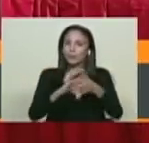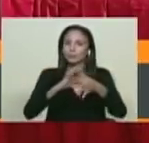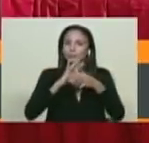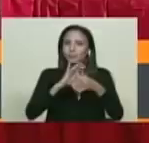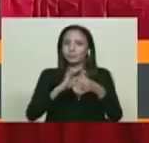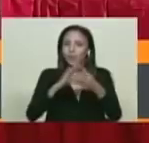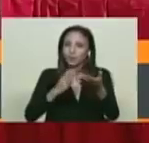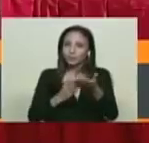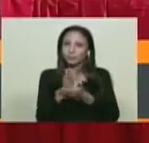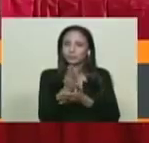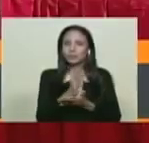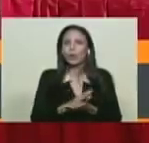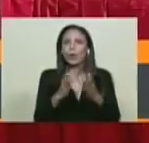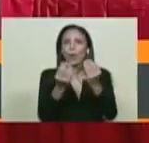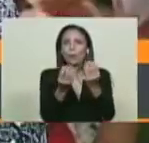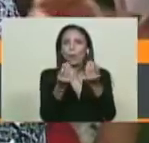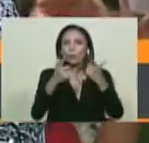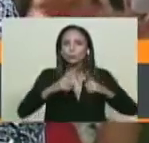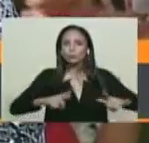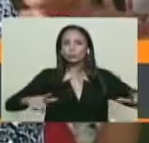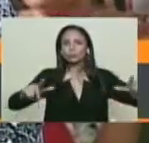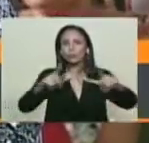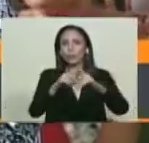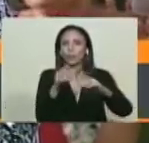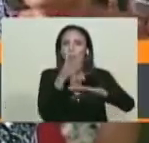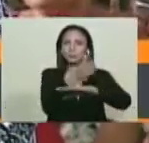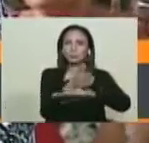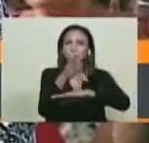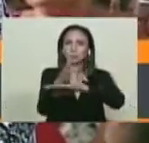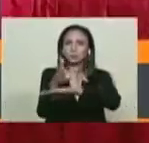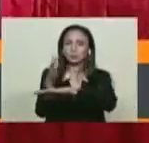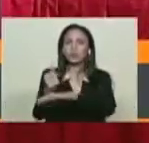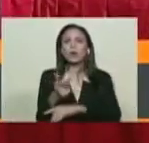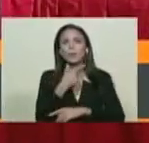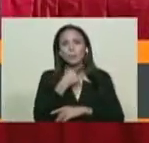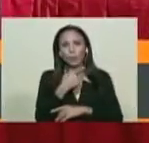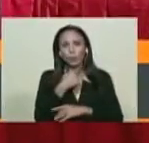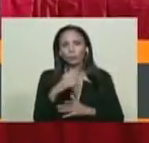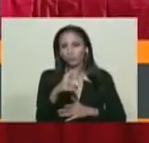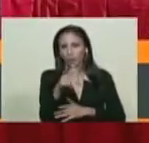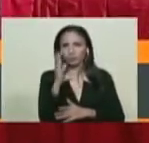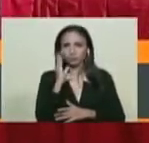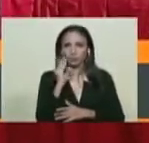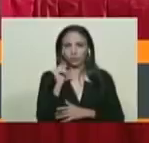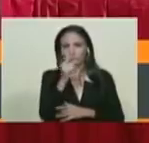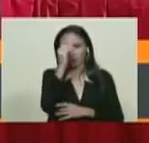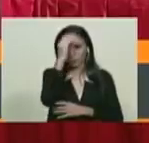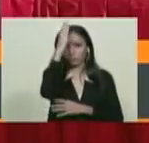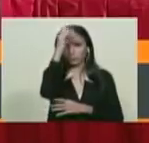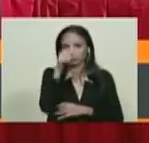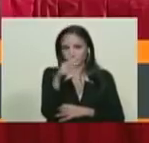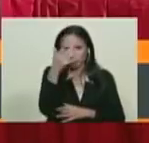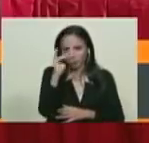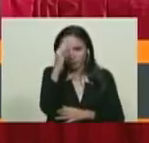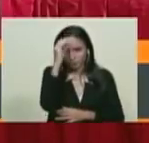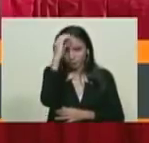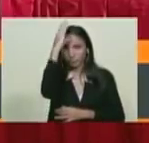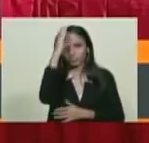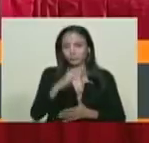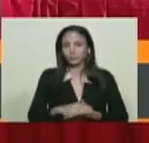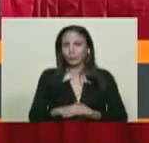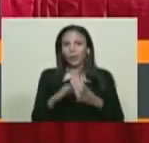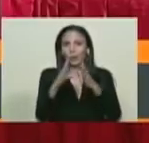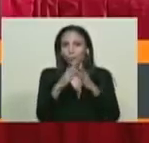compañera. Hemos recorrido mil caminos juntos y me gustaría, con la experiencia que tú tienes, Iris, y esa lengua que